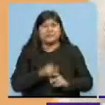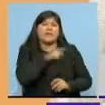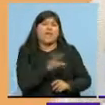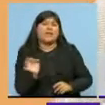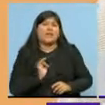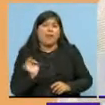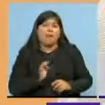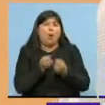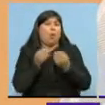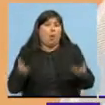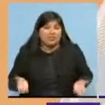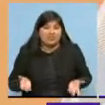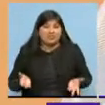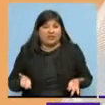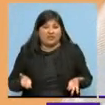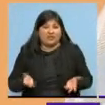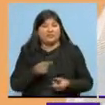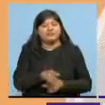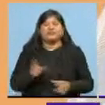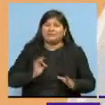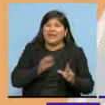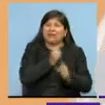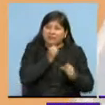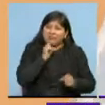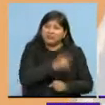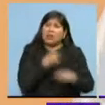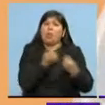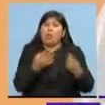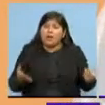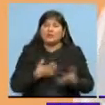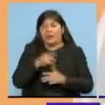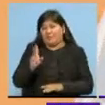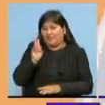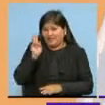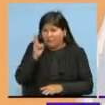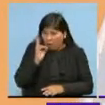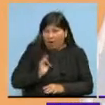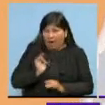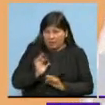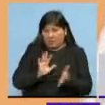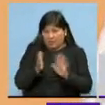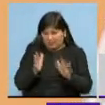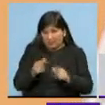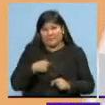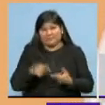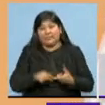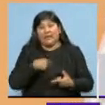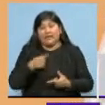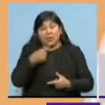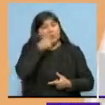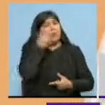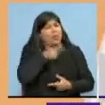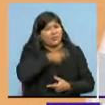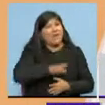van a ir al interior como se mueven en este sentido tratamos de ir al interior porque la verdad que no queremos yo siempre tengo una